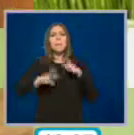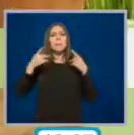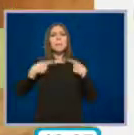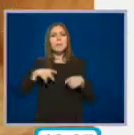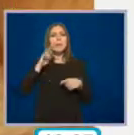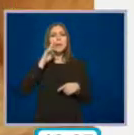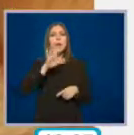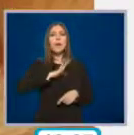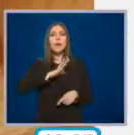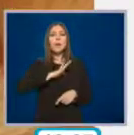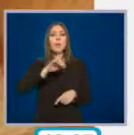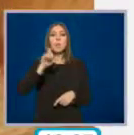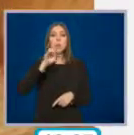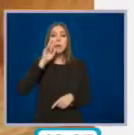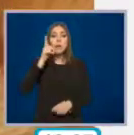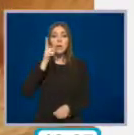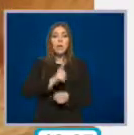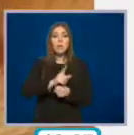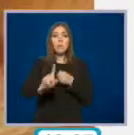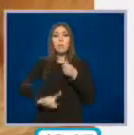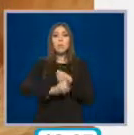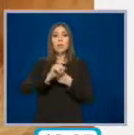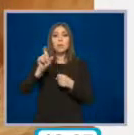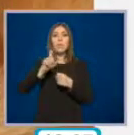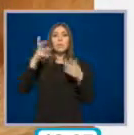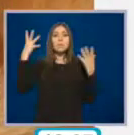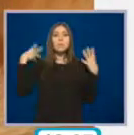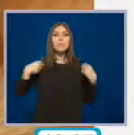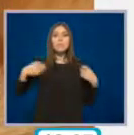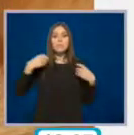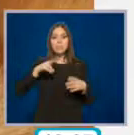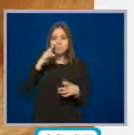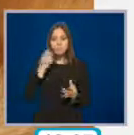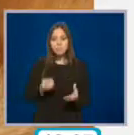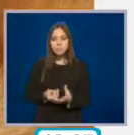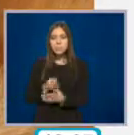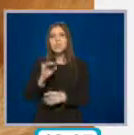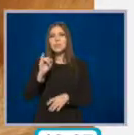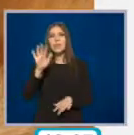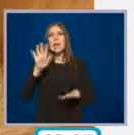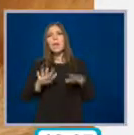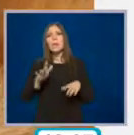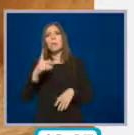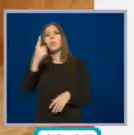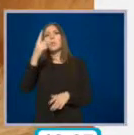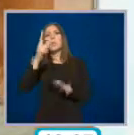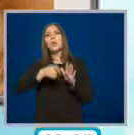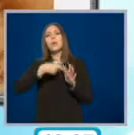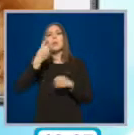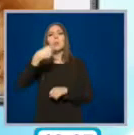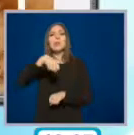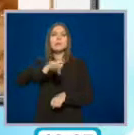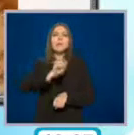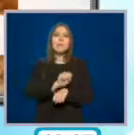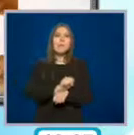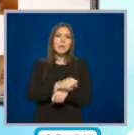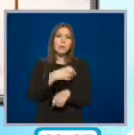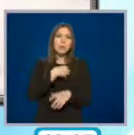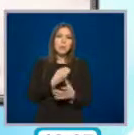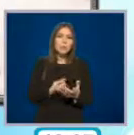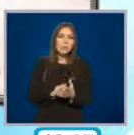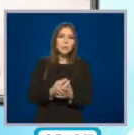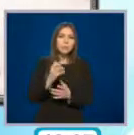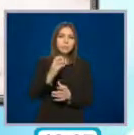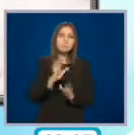que hay un problema cuando están expulsando estas bolas de pelo. Ahí, bueno, ok, si lo hace una vez a la semana, diríamos, está